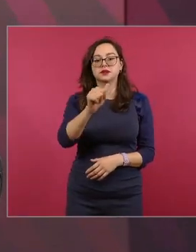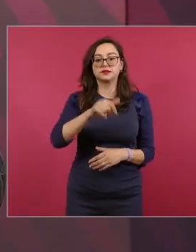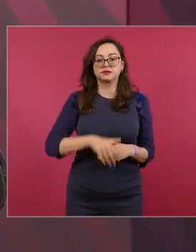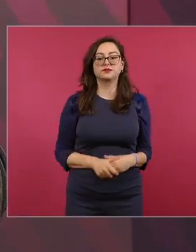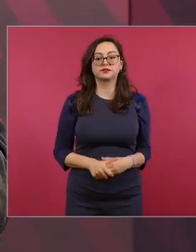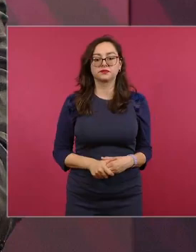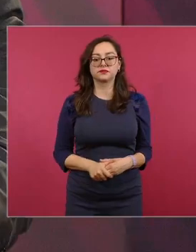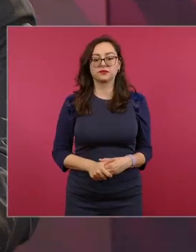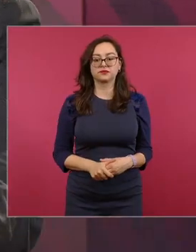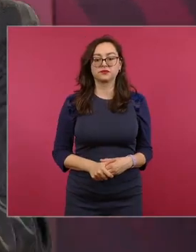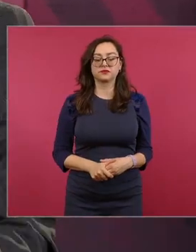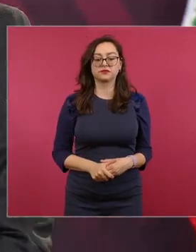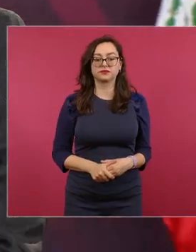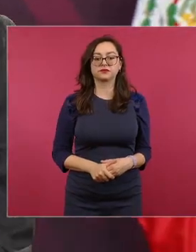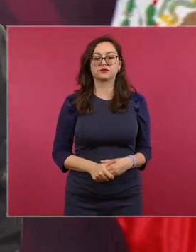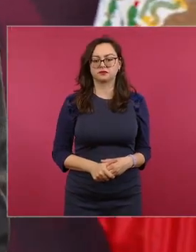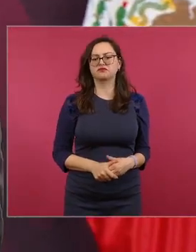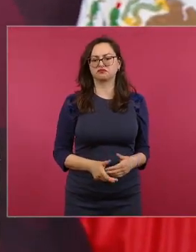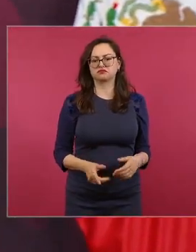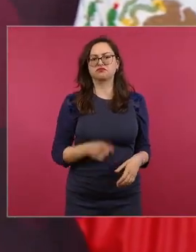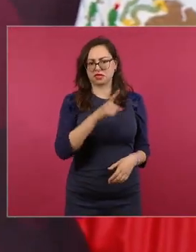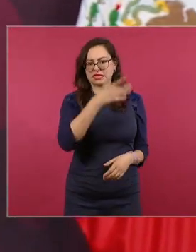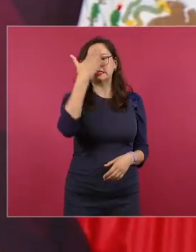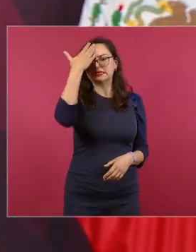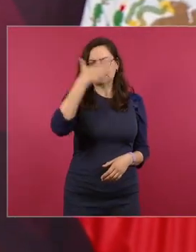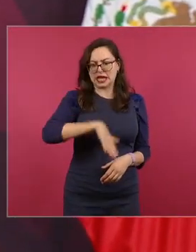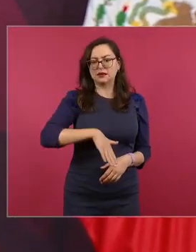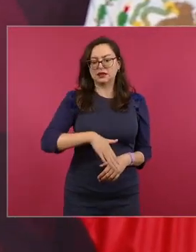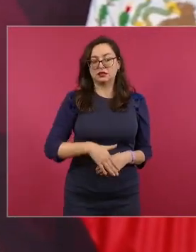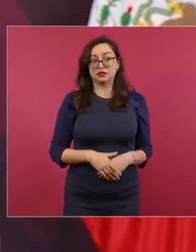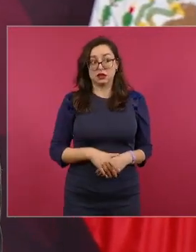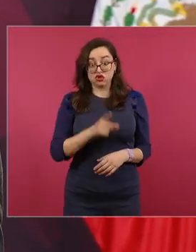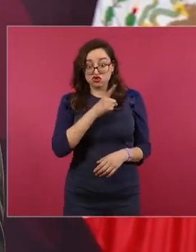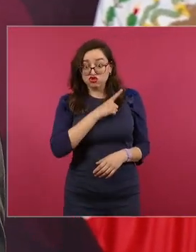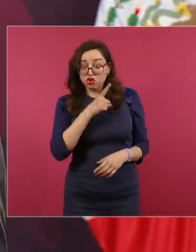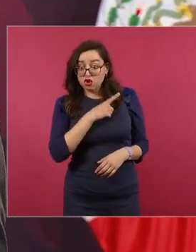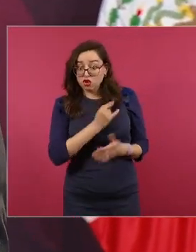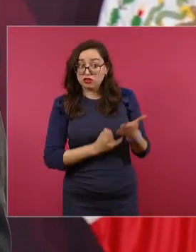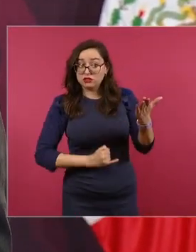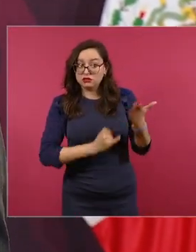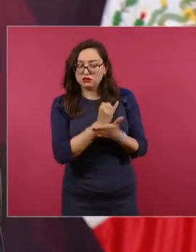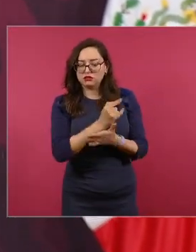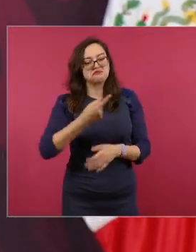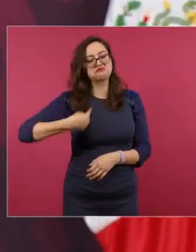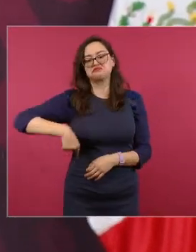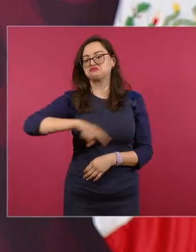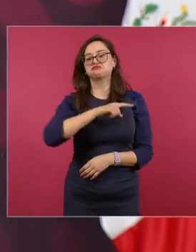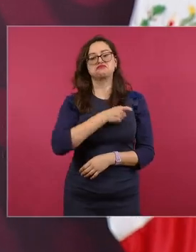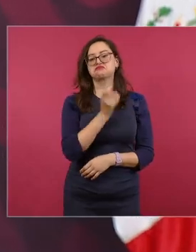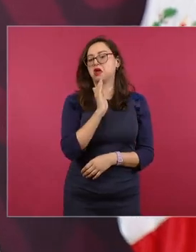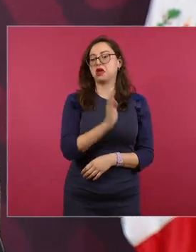Y él sabe muy bien cuál es nuestra postura, que las decisiones unilaterales